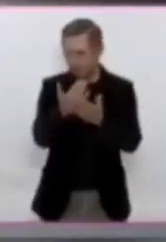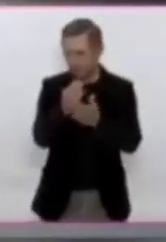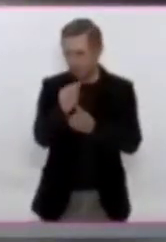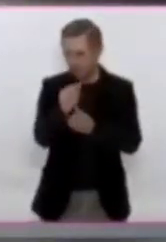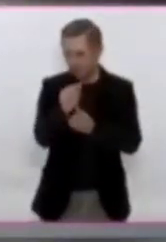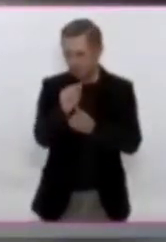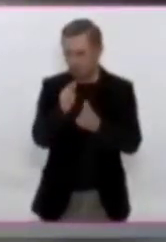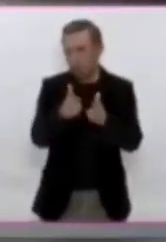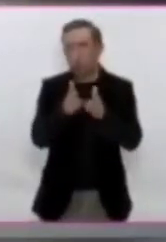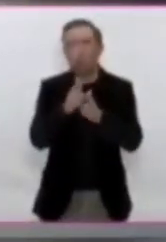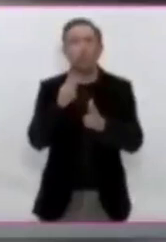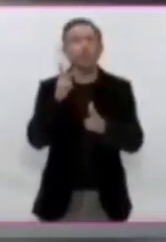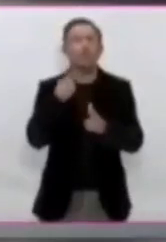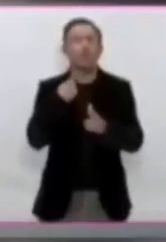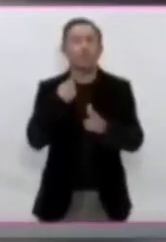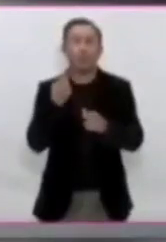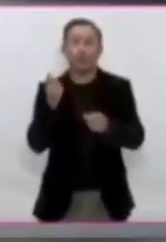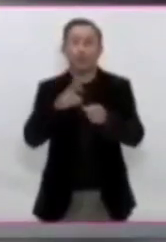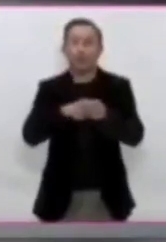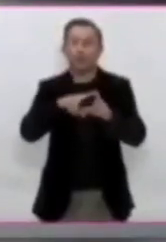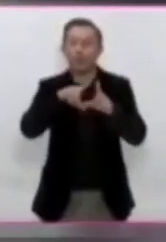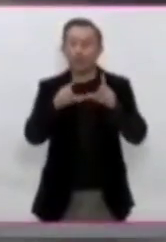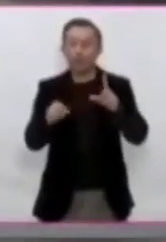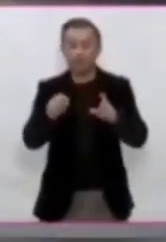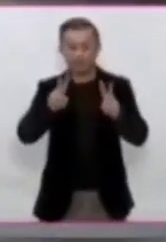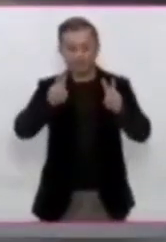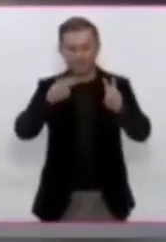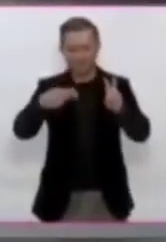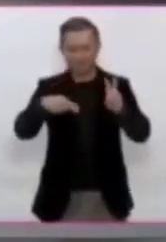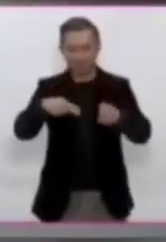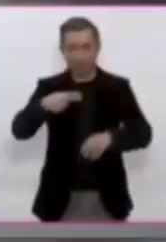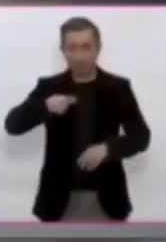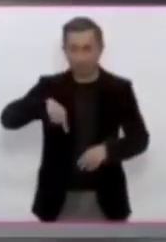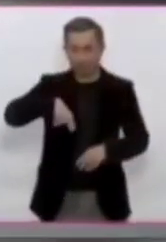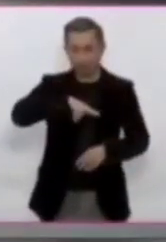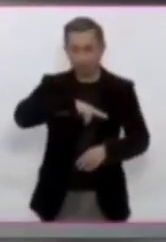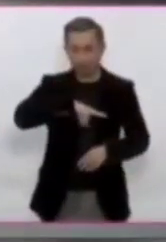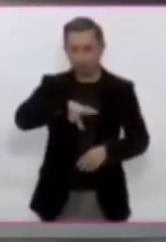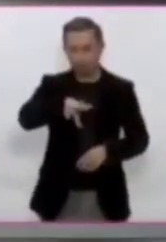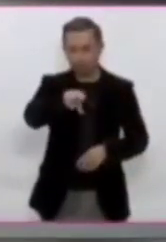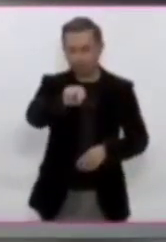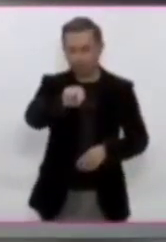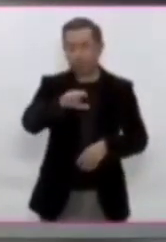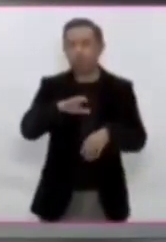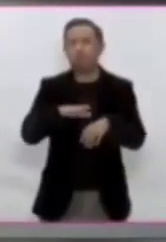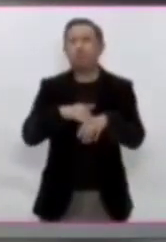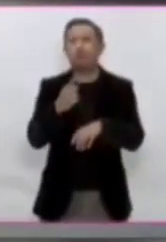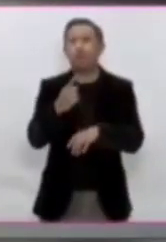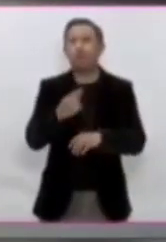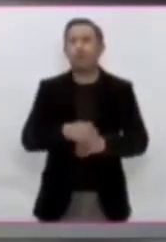a nosotros como partido político nacional, porque en este caso no se cuenta con el número